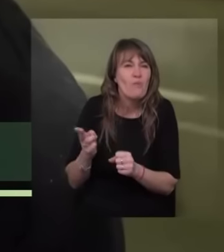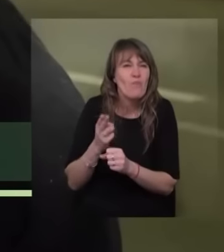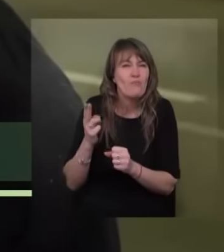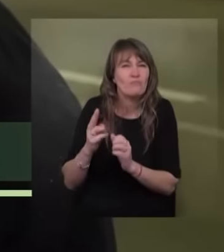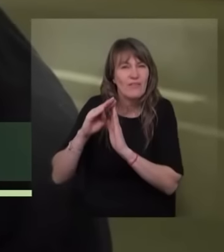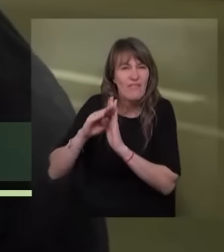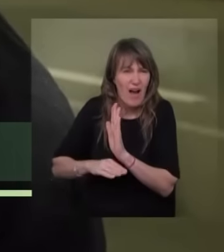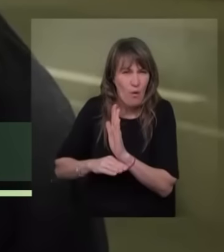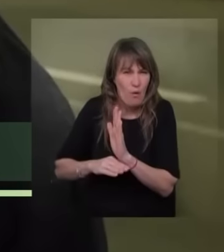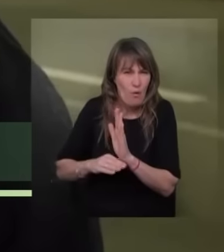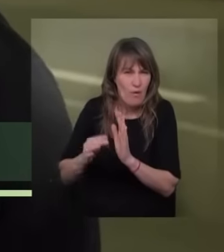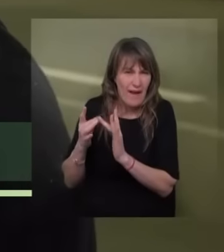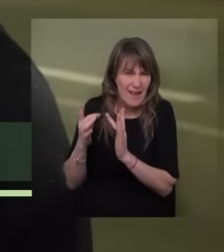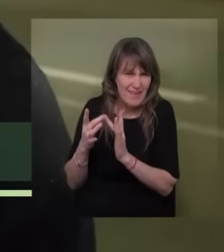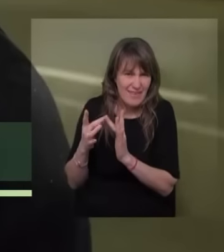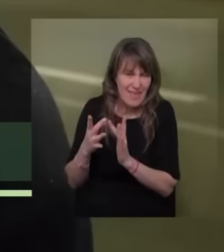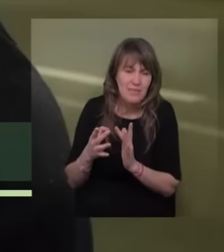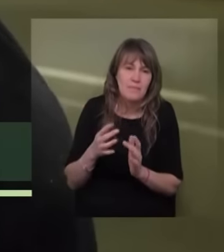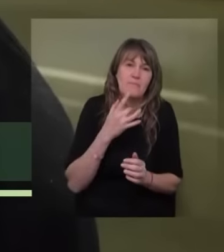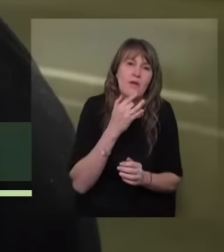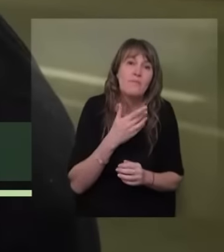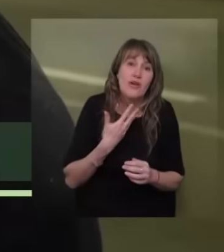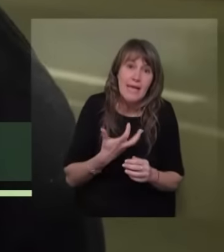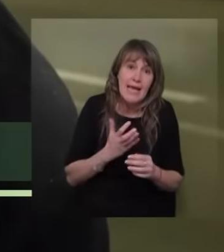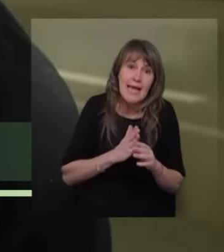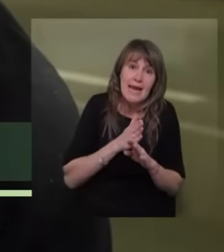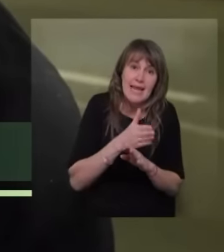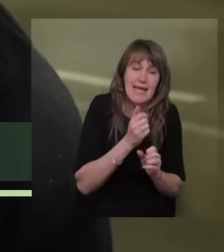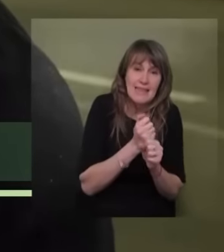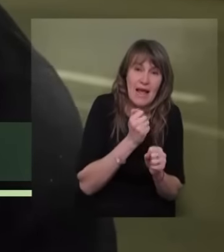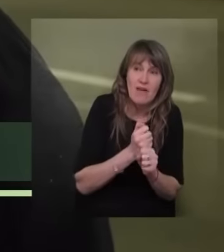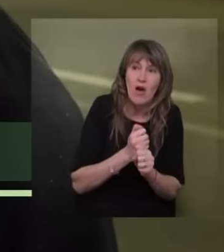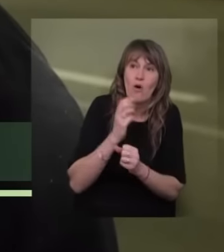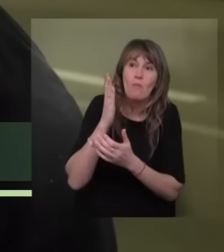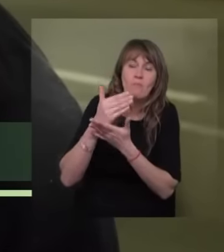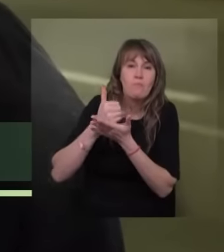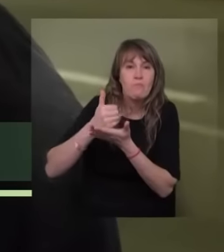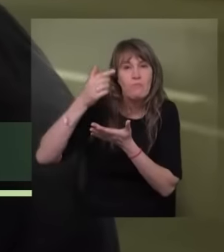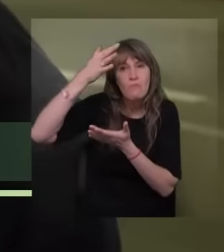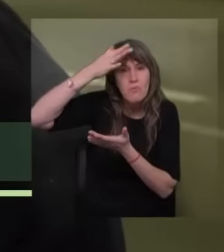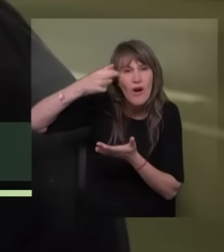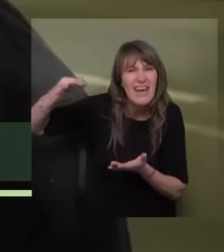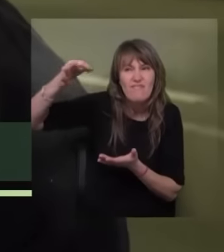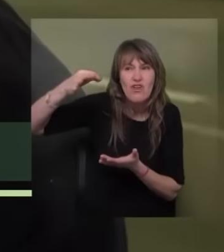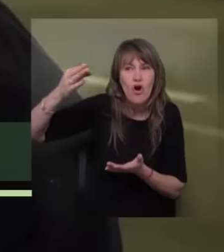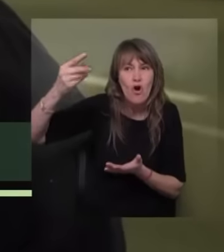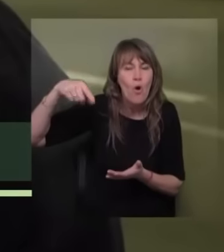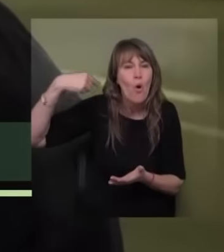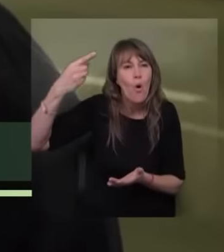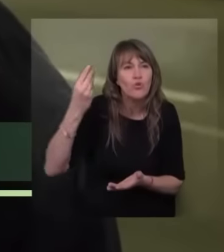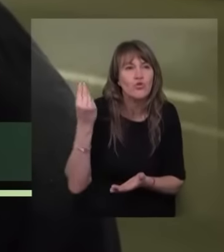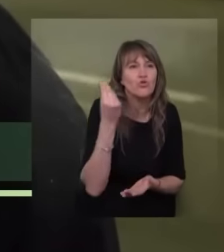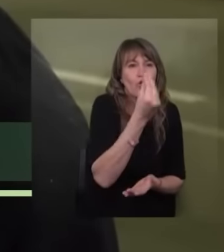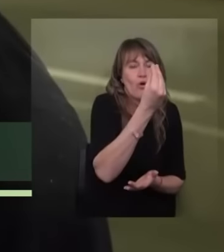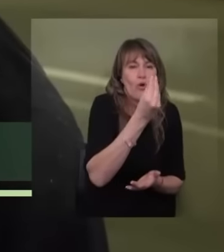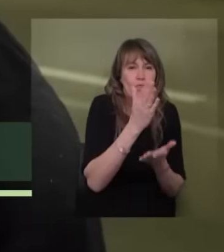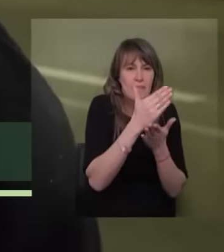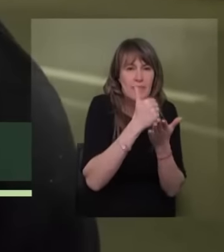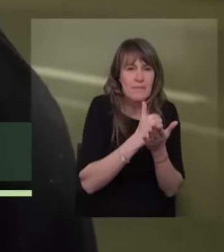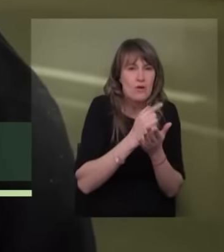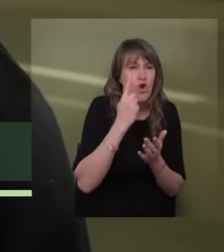o para que puedas acceder a un trabajo tenés que desarraigar de tu pueblo en un lugar en donde nadie sepa quién s entonces este si para